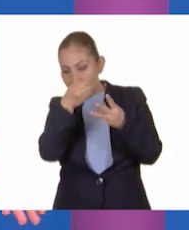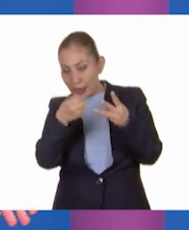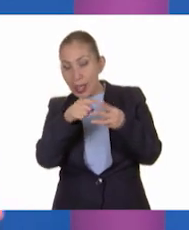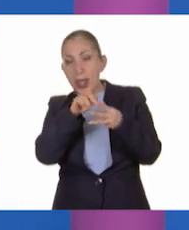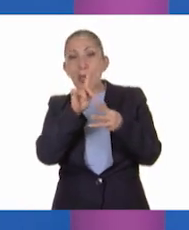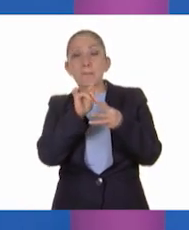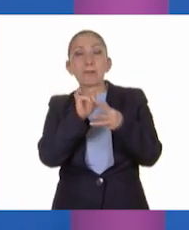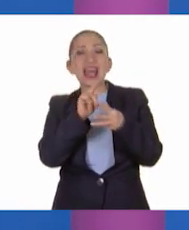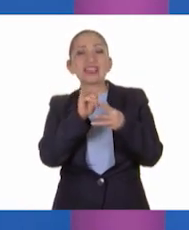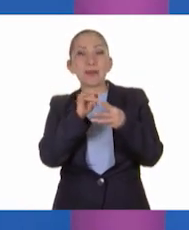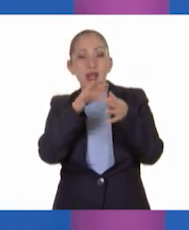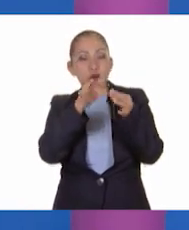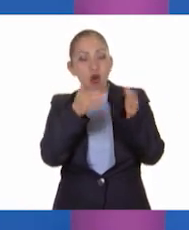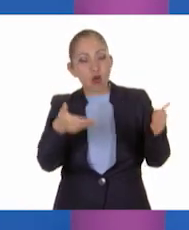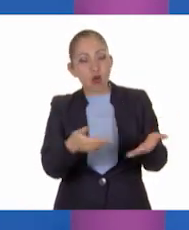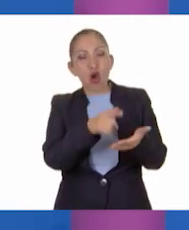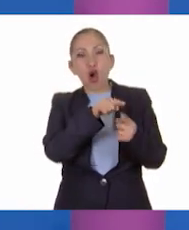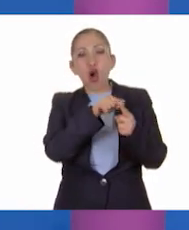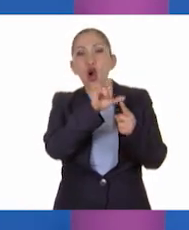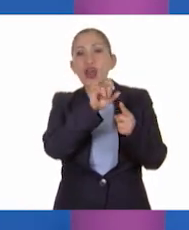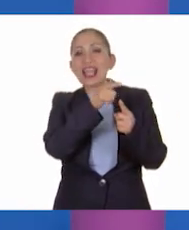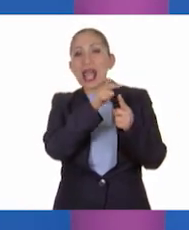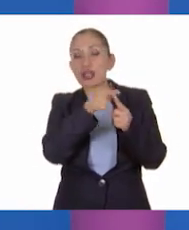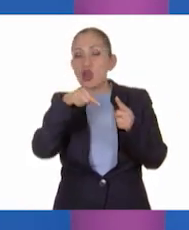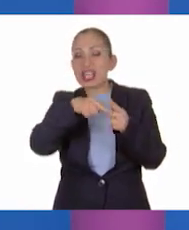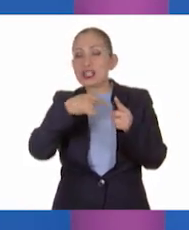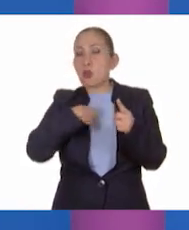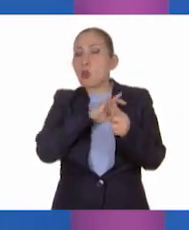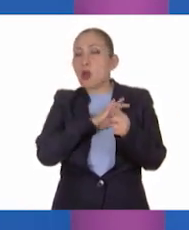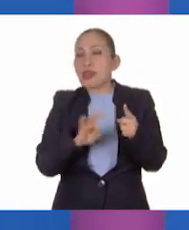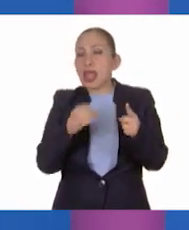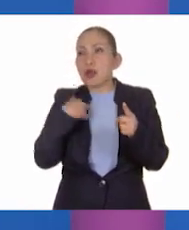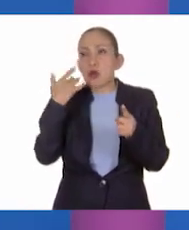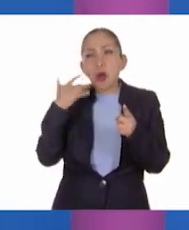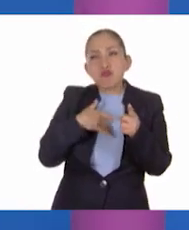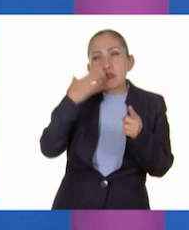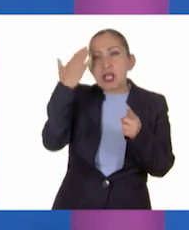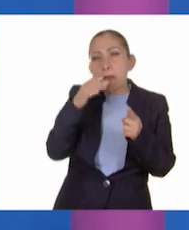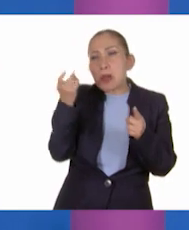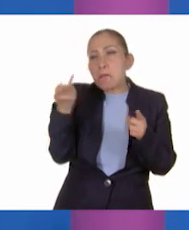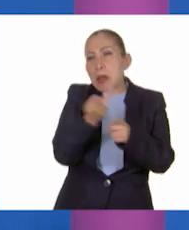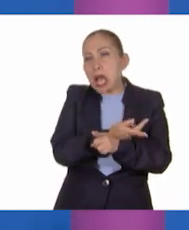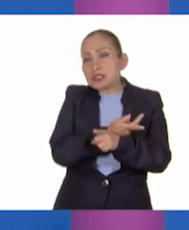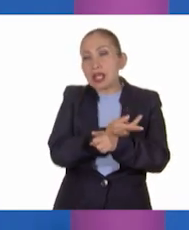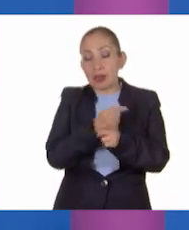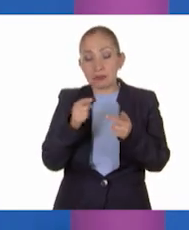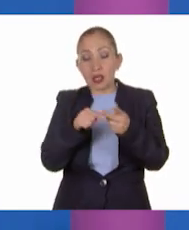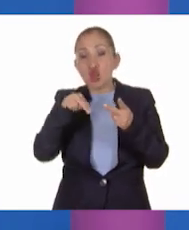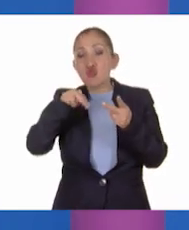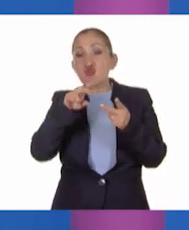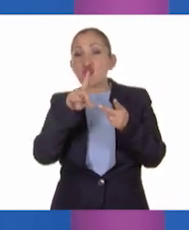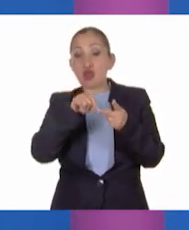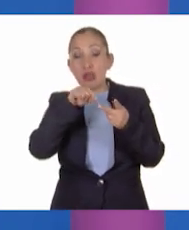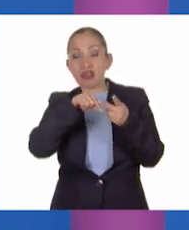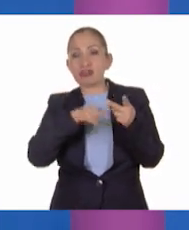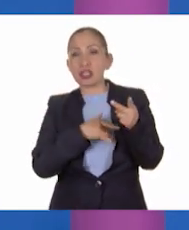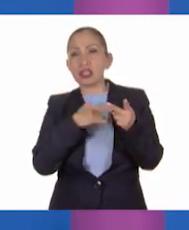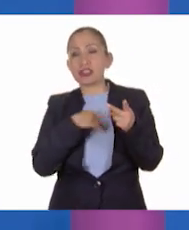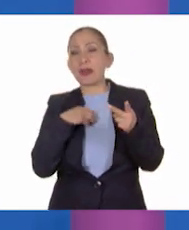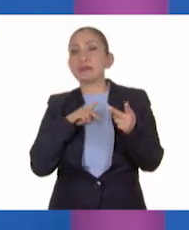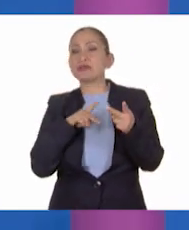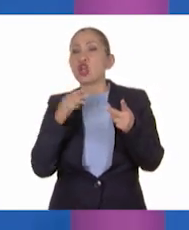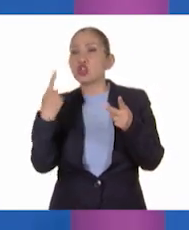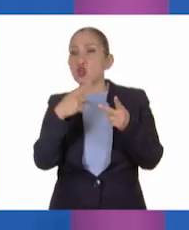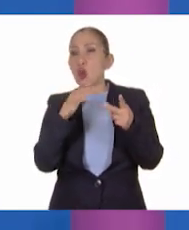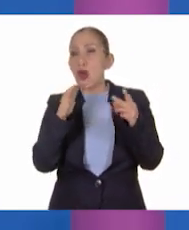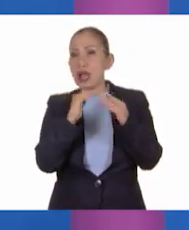planteamiento se presenta a Olegario y su habilidad para presentir los hechos. En el nudo se describe que él presiente que su casa